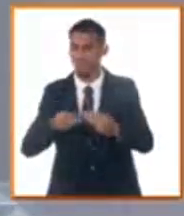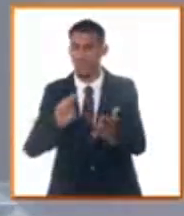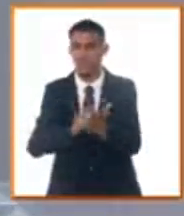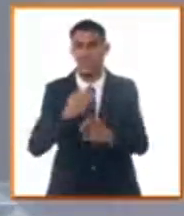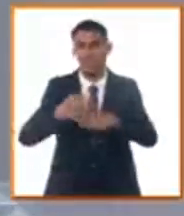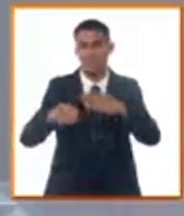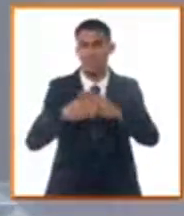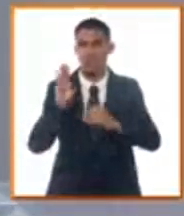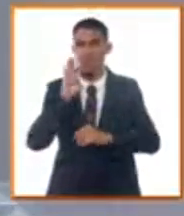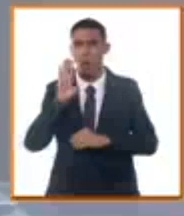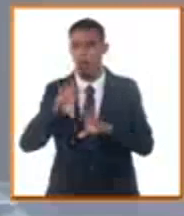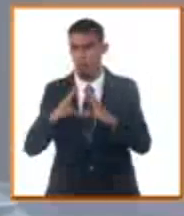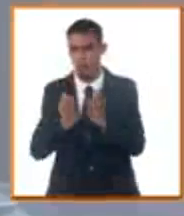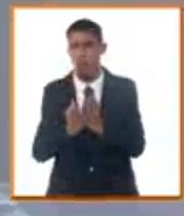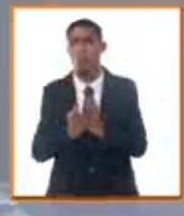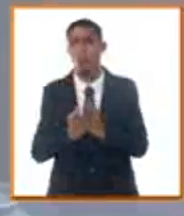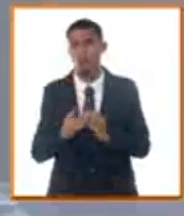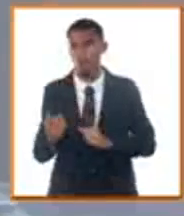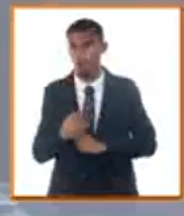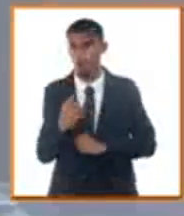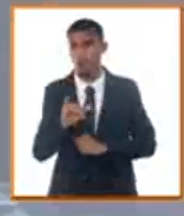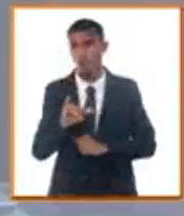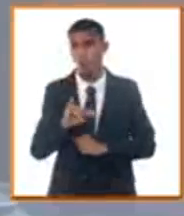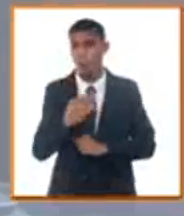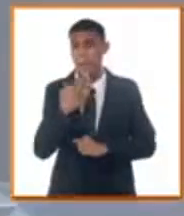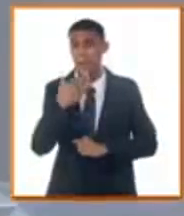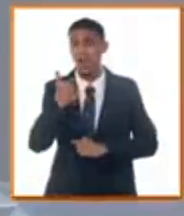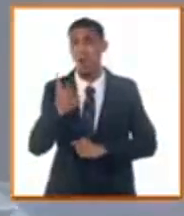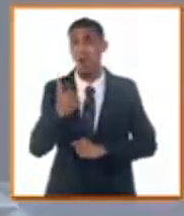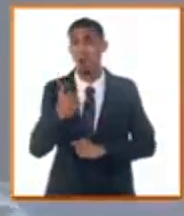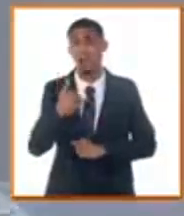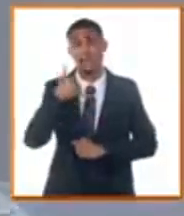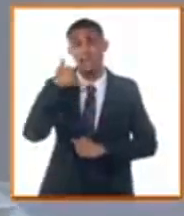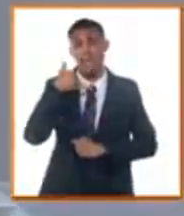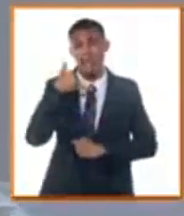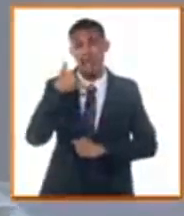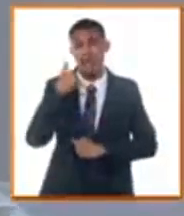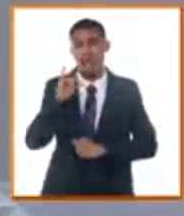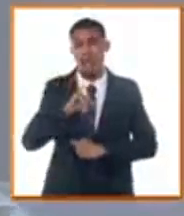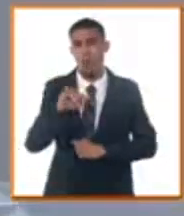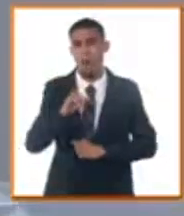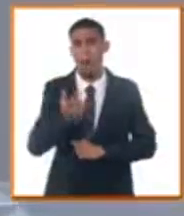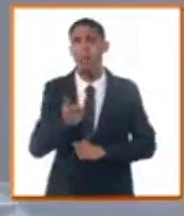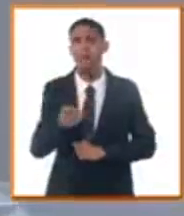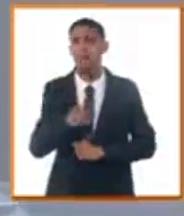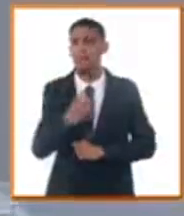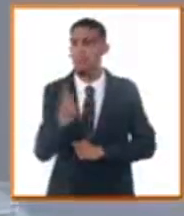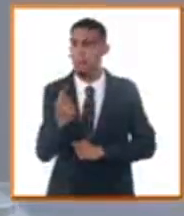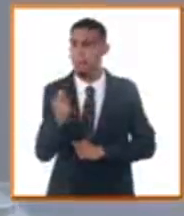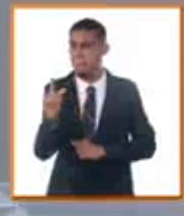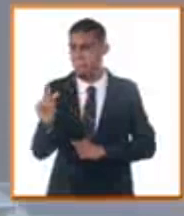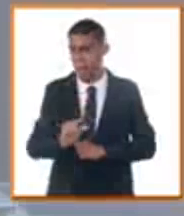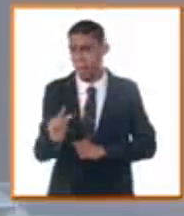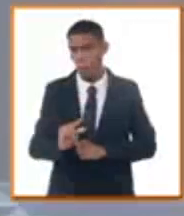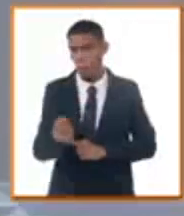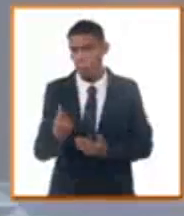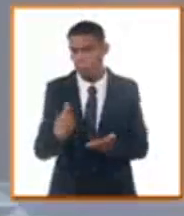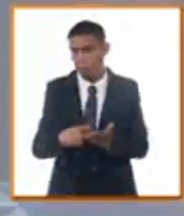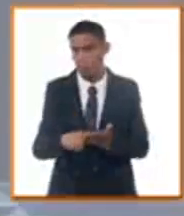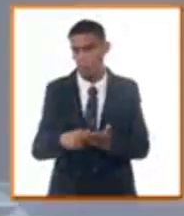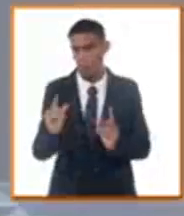ampliamos el desarrollo al propio código QR, que en materia incluso de inversiones genera menos gastos y podemos avanzar con